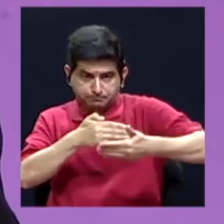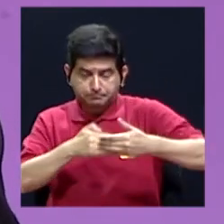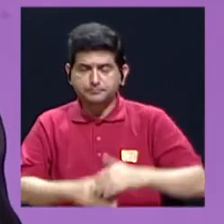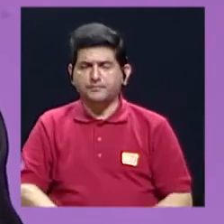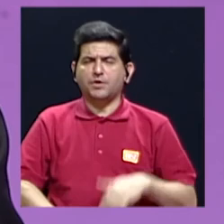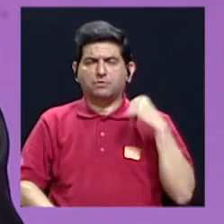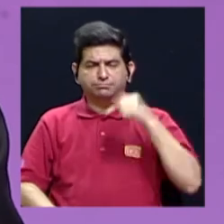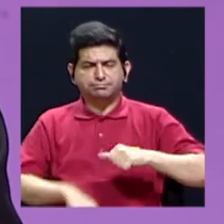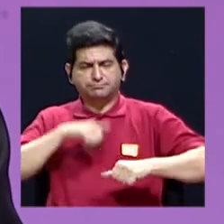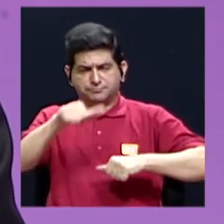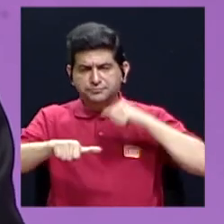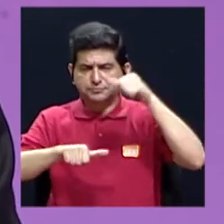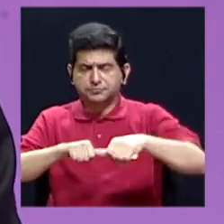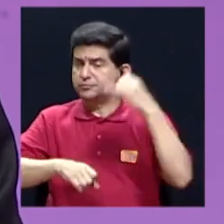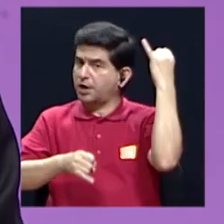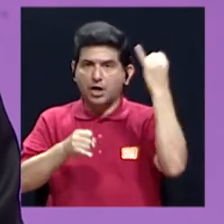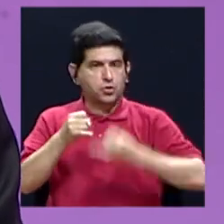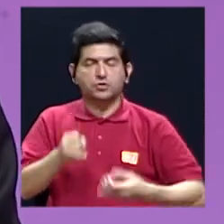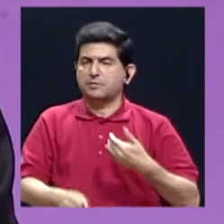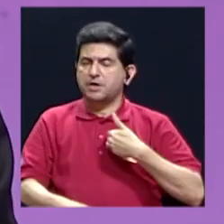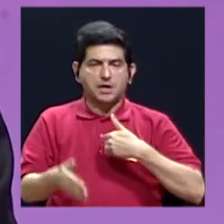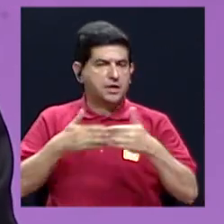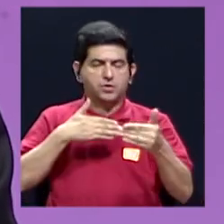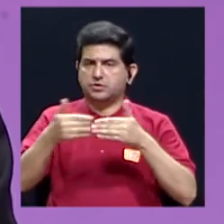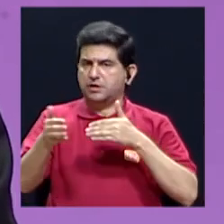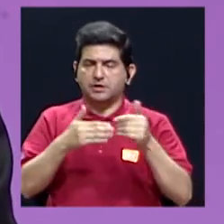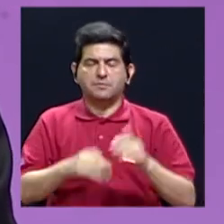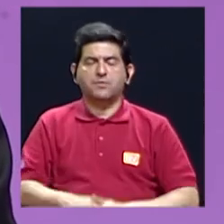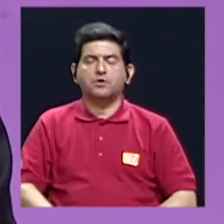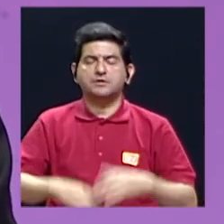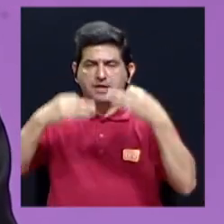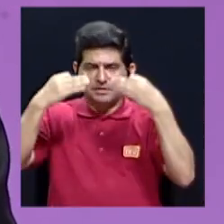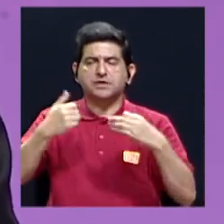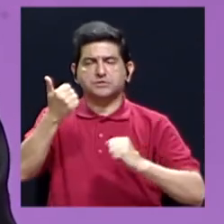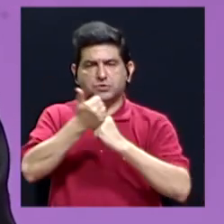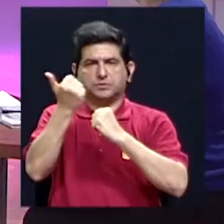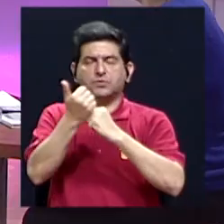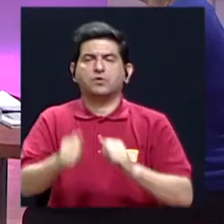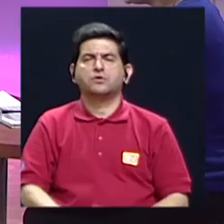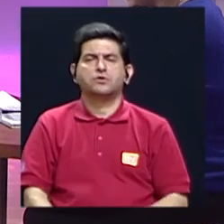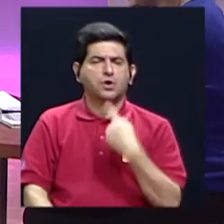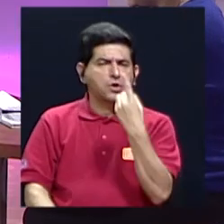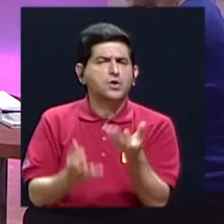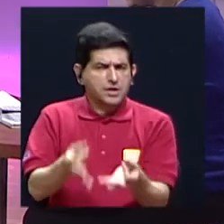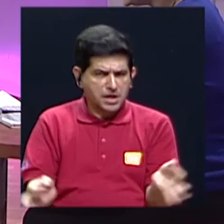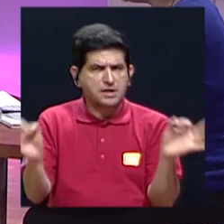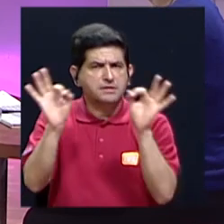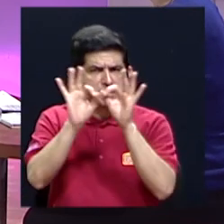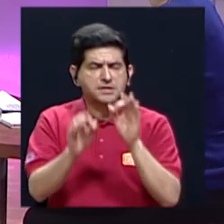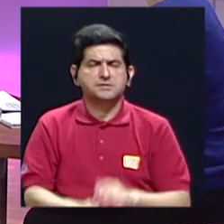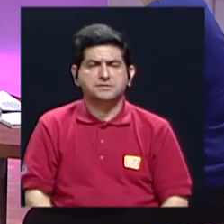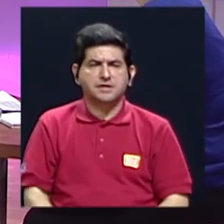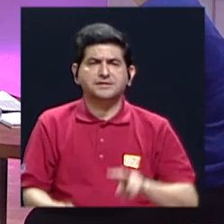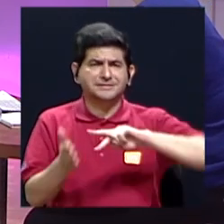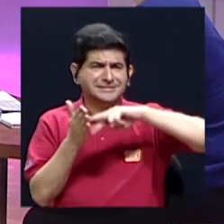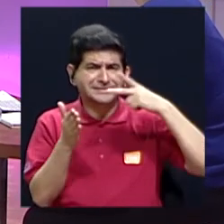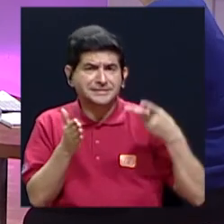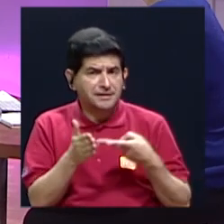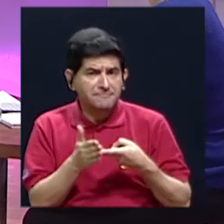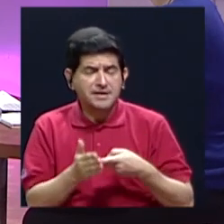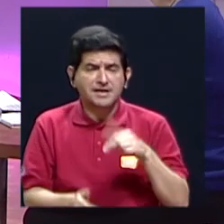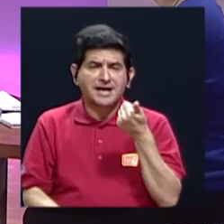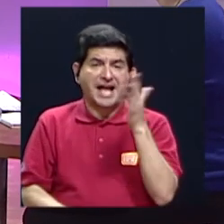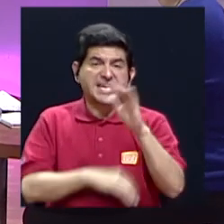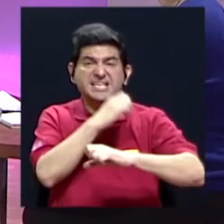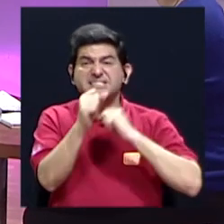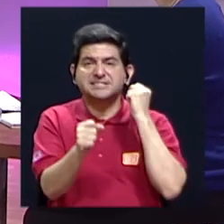en esta lucha que aún no acaba, a pesar de que hay una sentencia favorable, ¿verdad? Uh-huh. Eso que usted menciona es muy importante, porque estamos hablando de